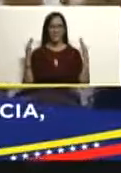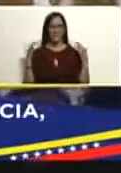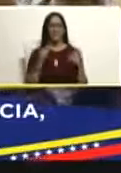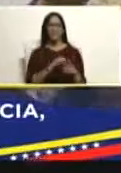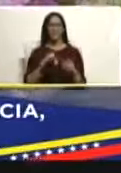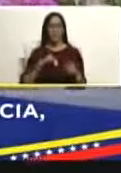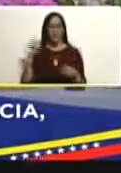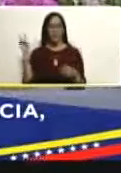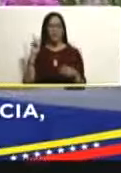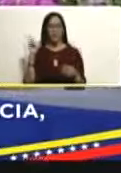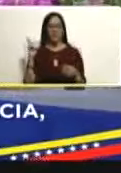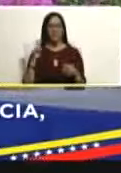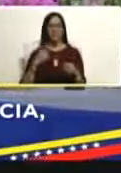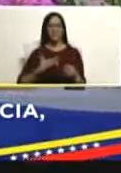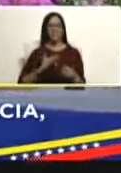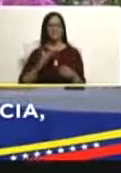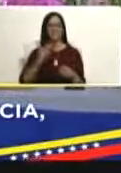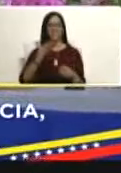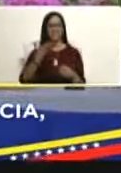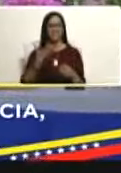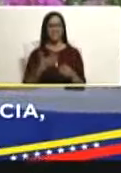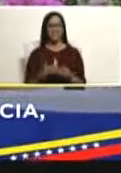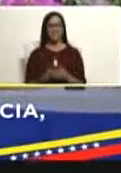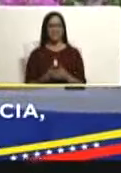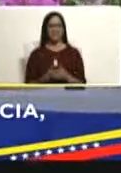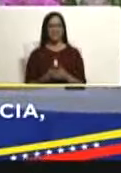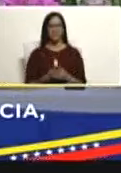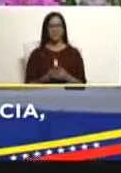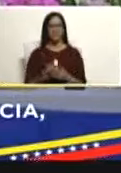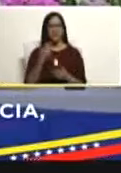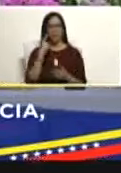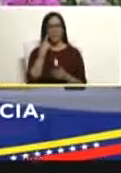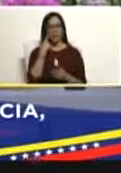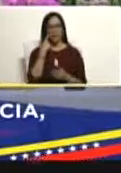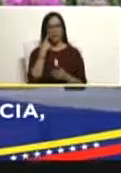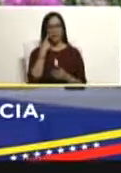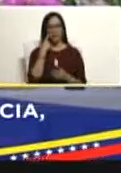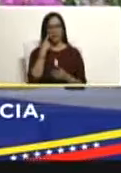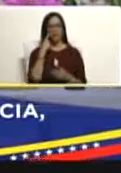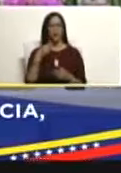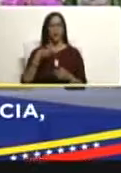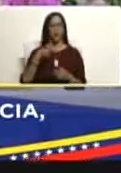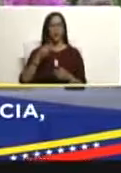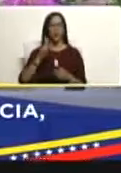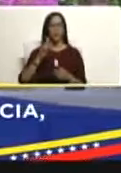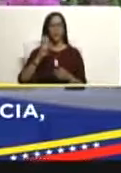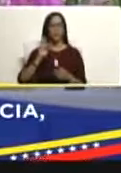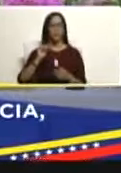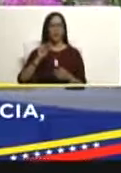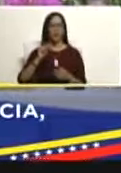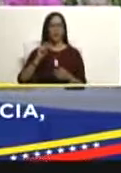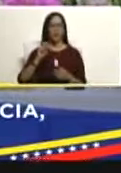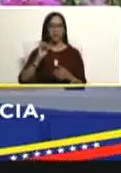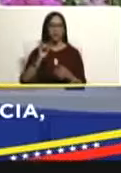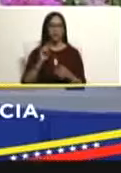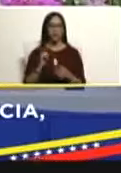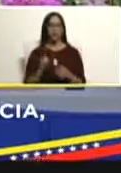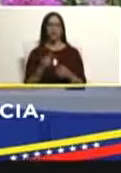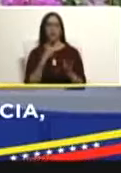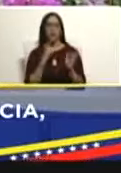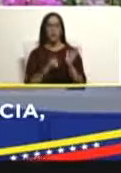Somos Venezuela en esencia, pues. Miren, Humberto Fernández Morán